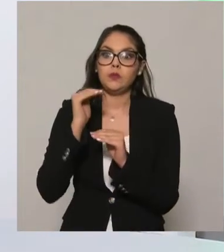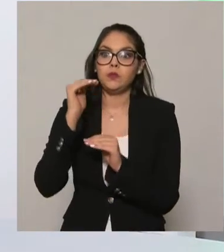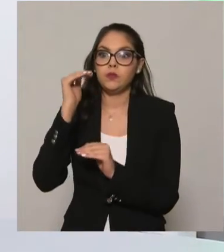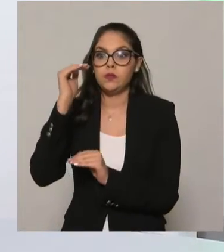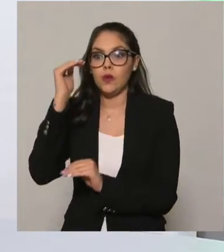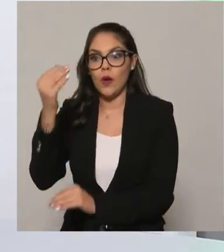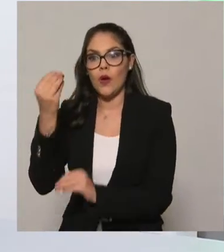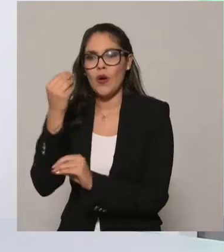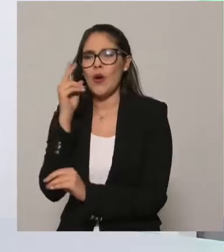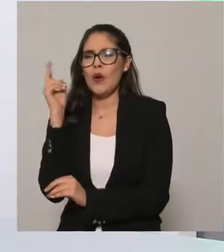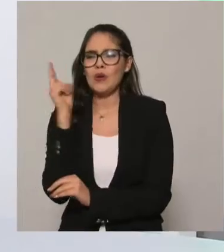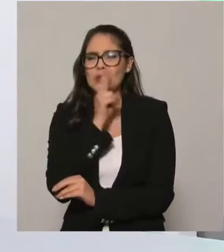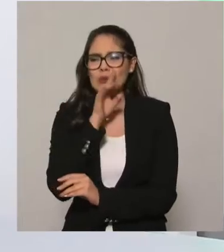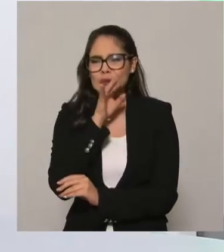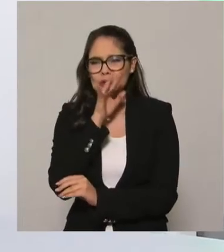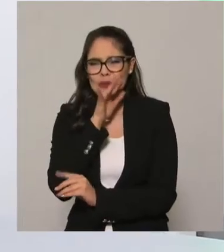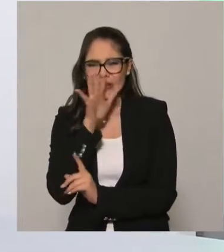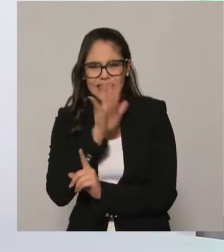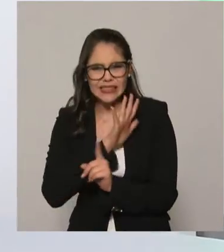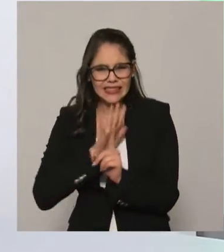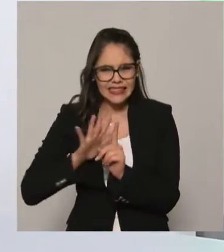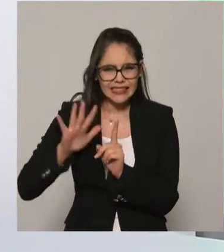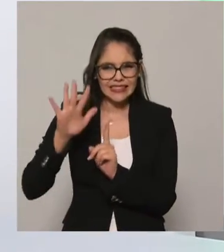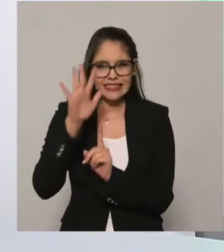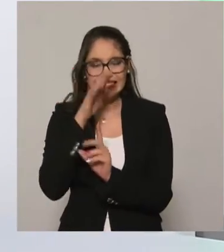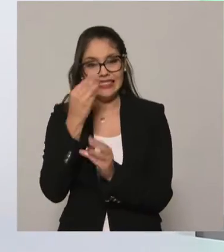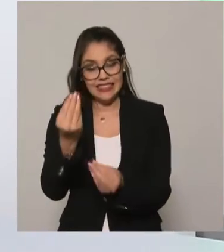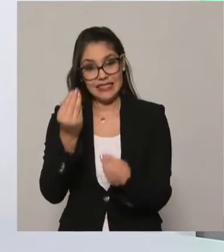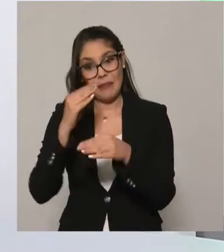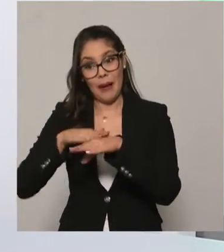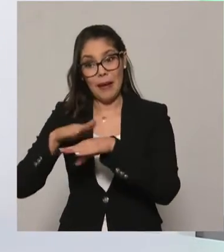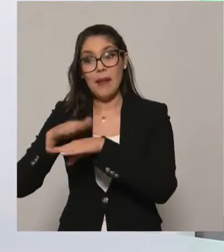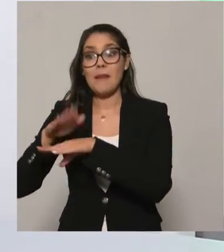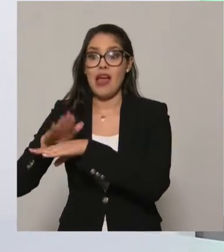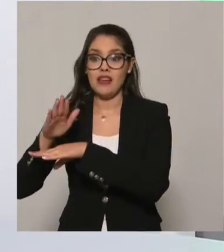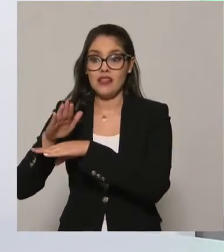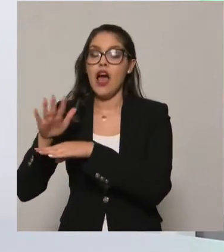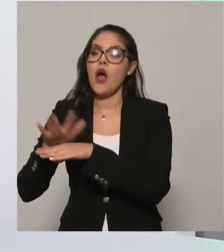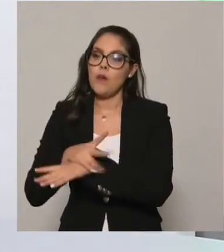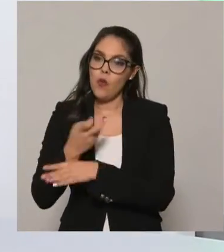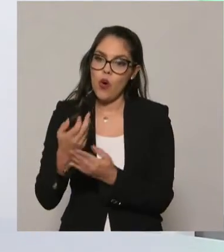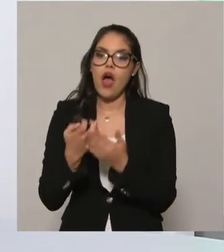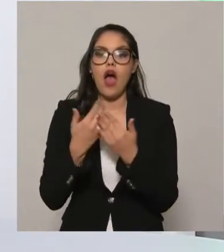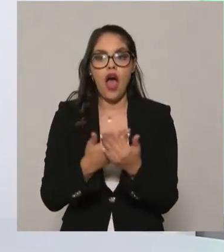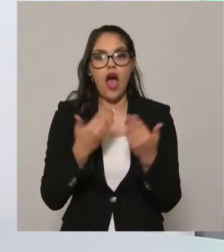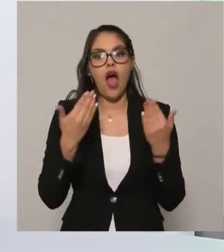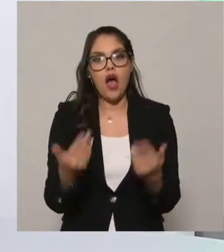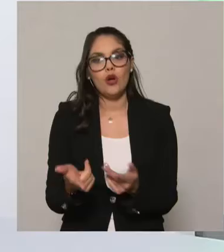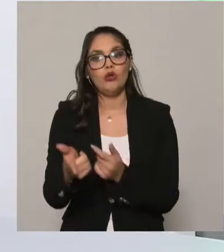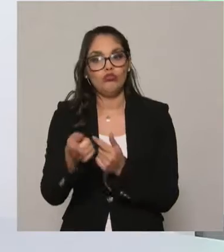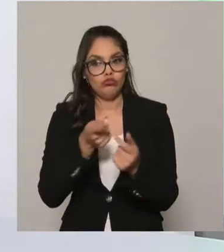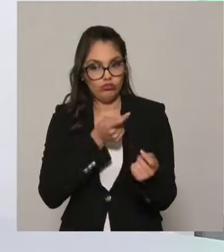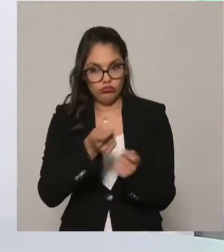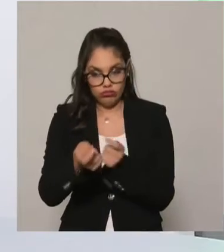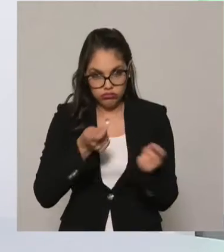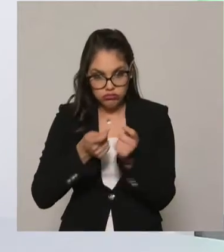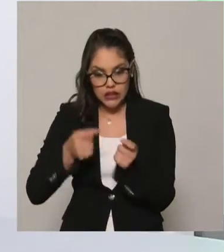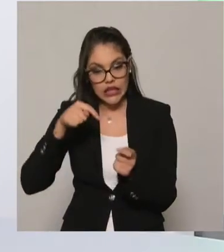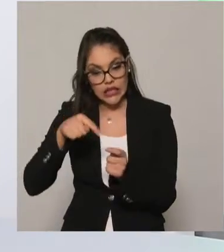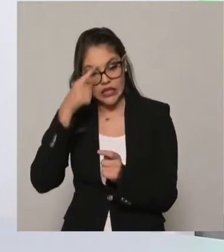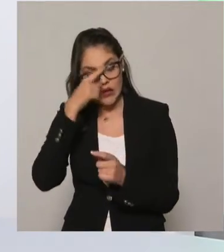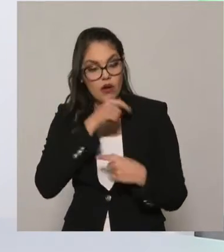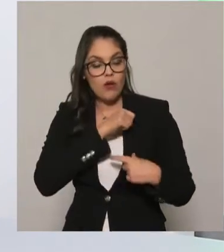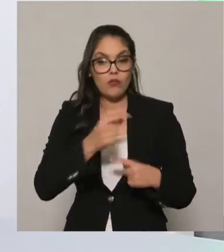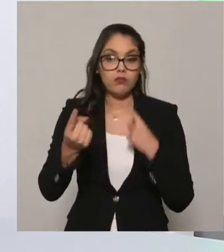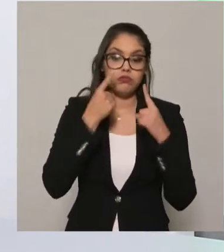emisiones contaminantes que se presentan en la metrópoli, y pues bueno, hay algunas medidas de las autoridades del Estado de México,